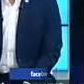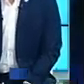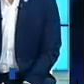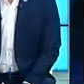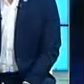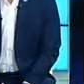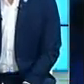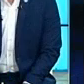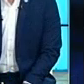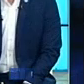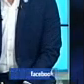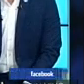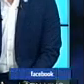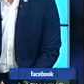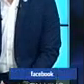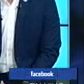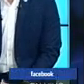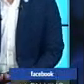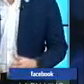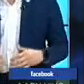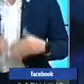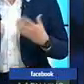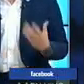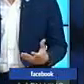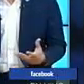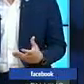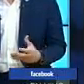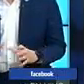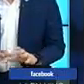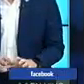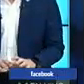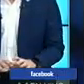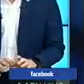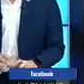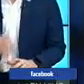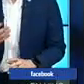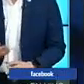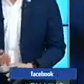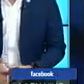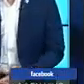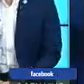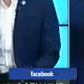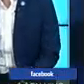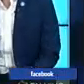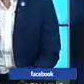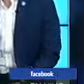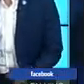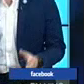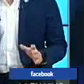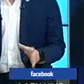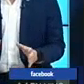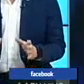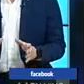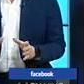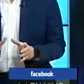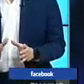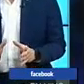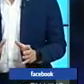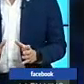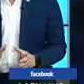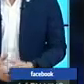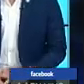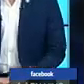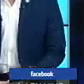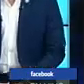porque anteriormente no se daban los espacios para que los jóvenes pudieran participar e incidir en la política. Esto se crea,